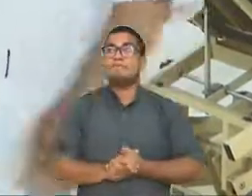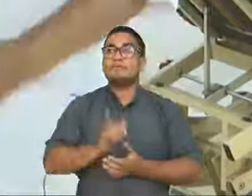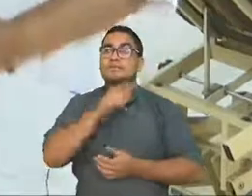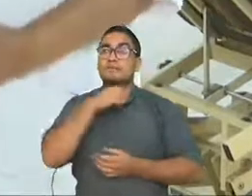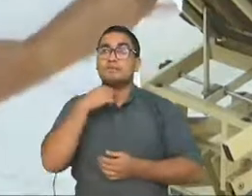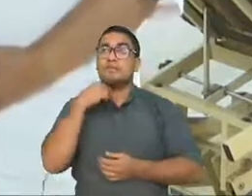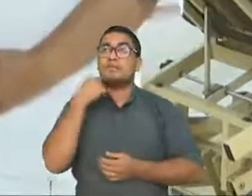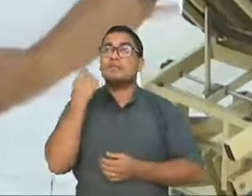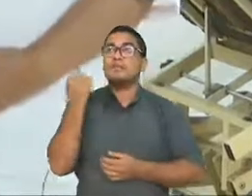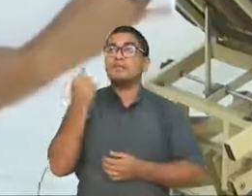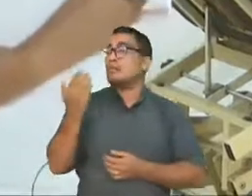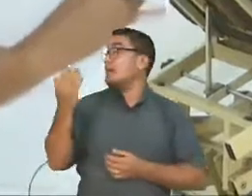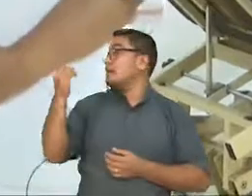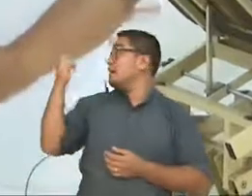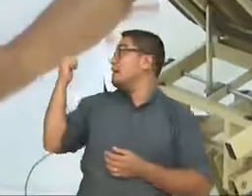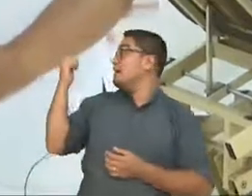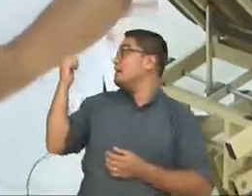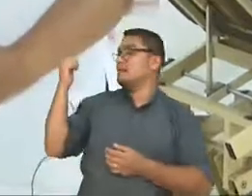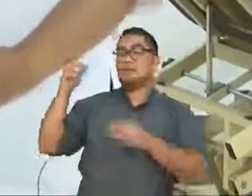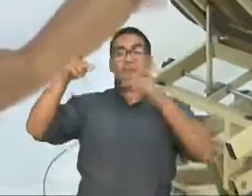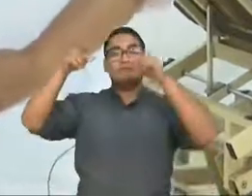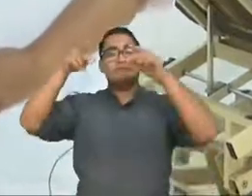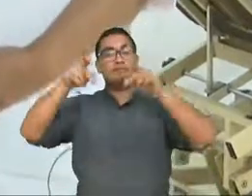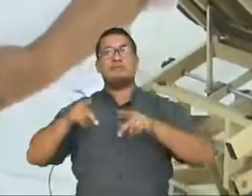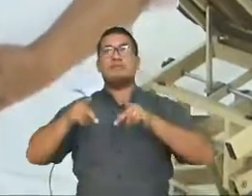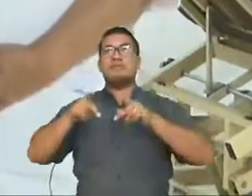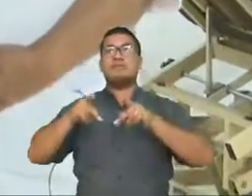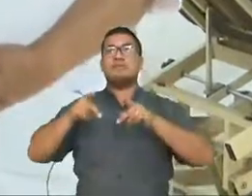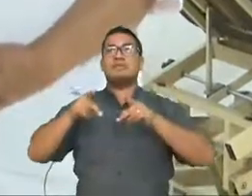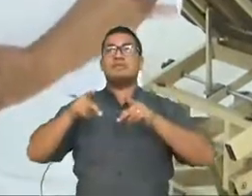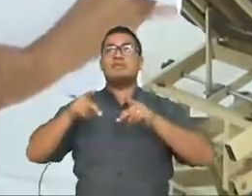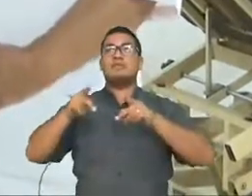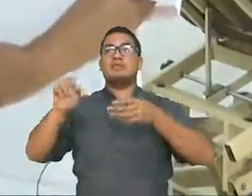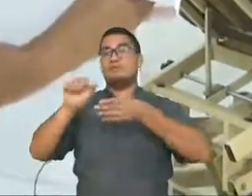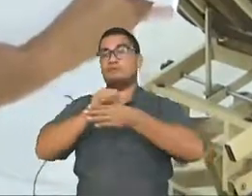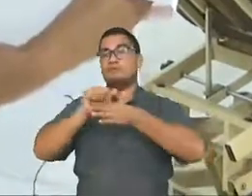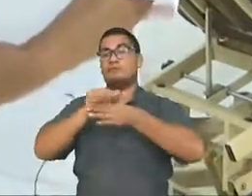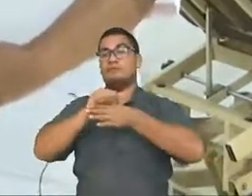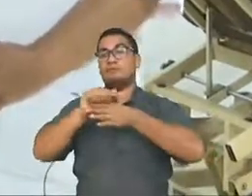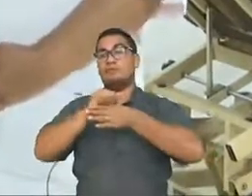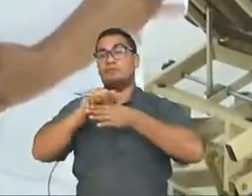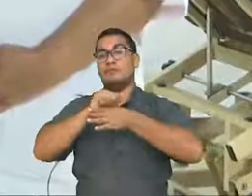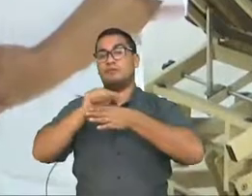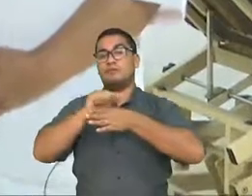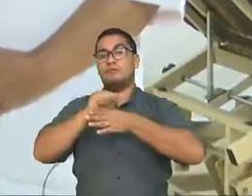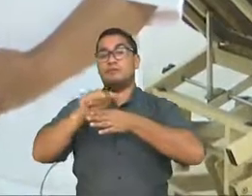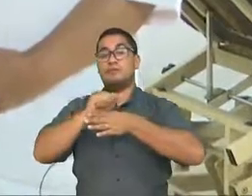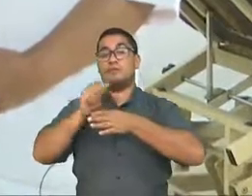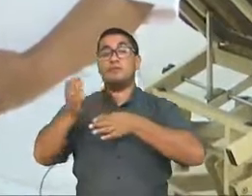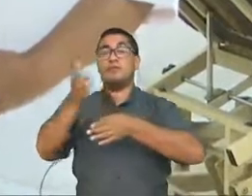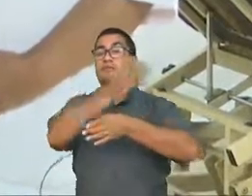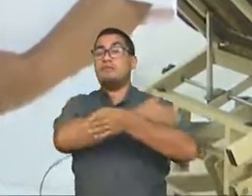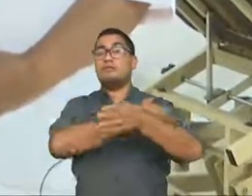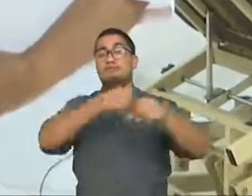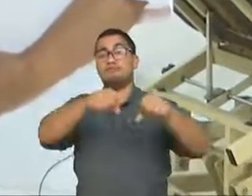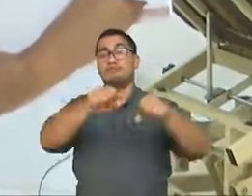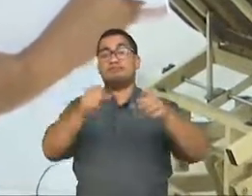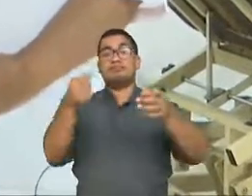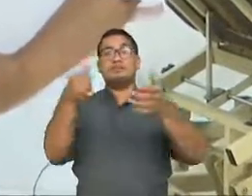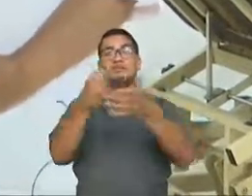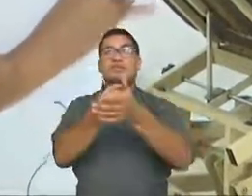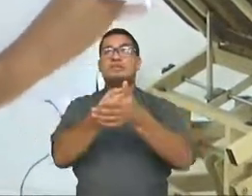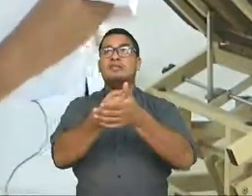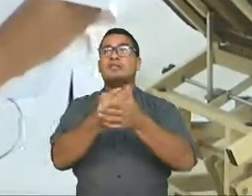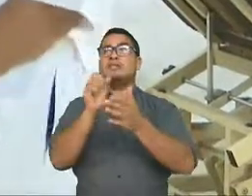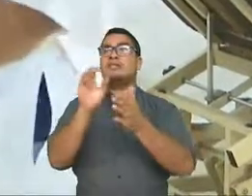aquí, a nuestras espaldas está una persona que está recibiendo rehabilitación. Él es un accidentado de moto. Sí.